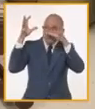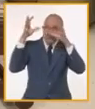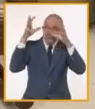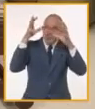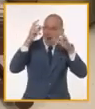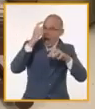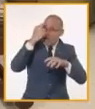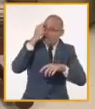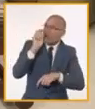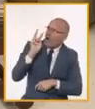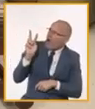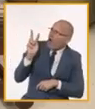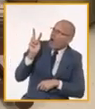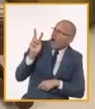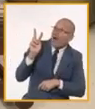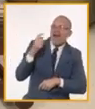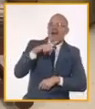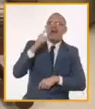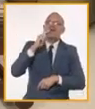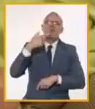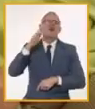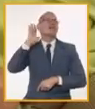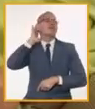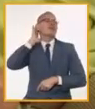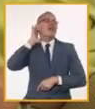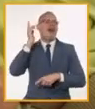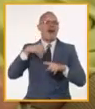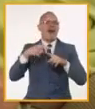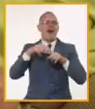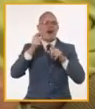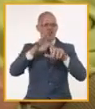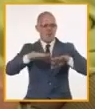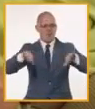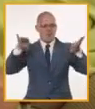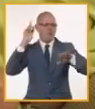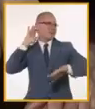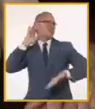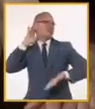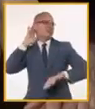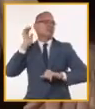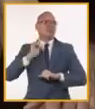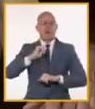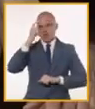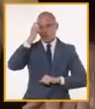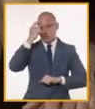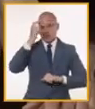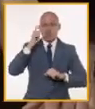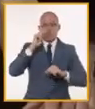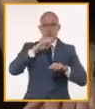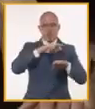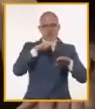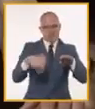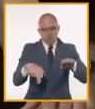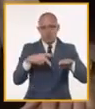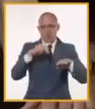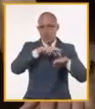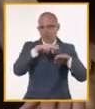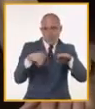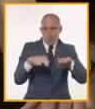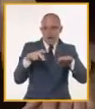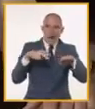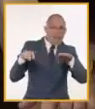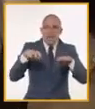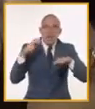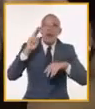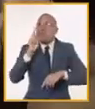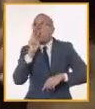se baja del catre, estaba en un catre ahí, en un ranchito, se va y parece que él, apoyando el pie, para verle, qué sé